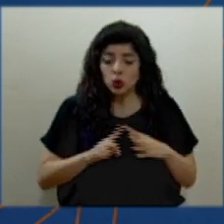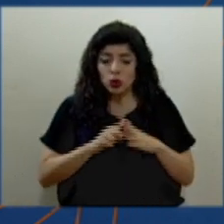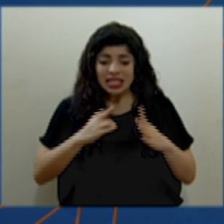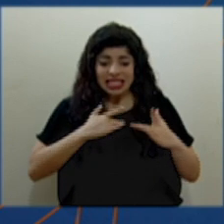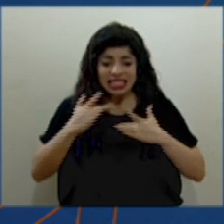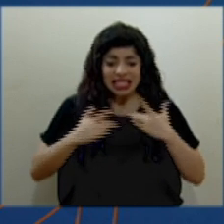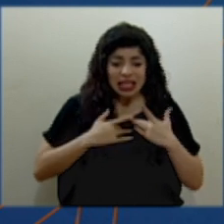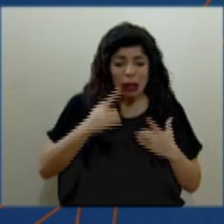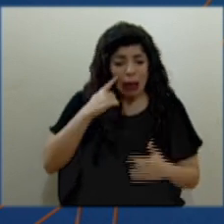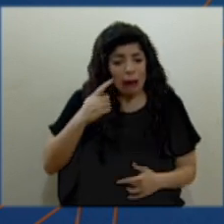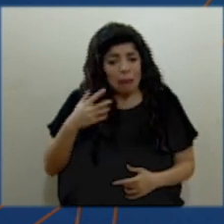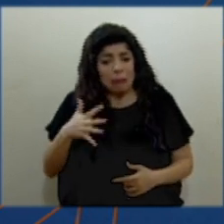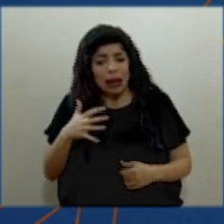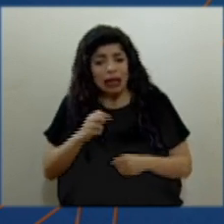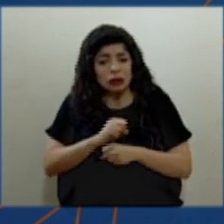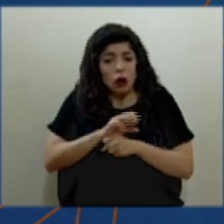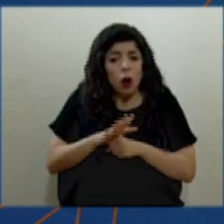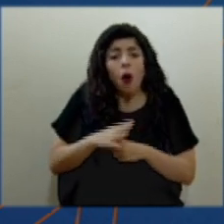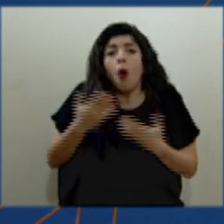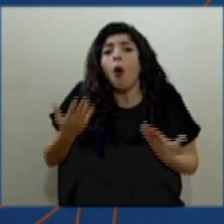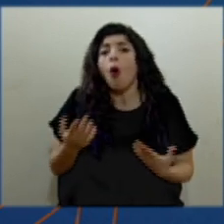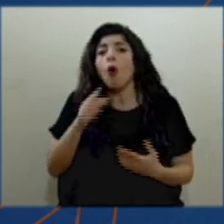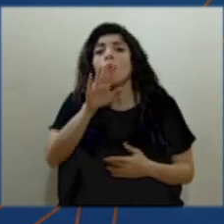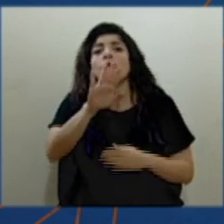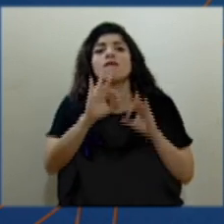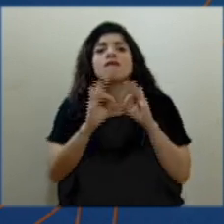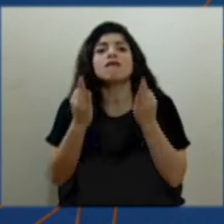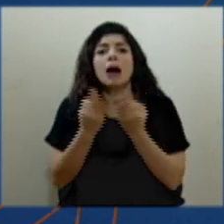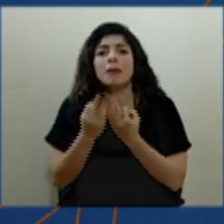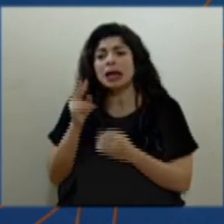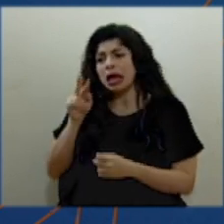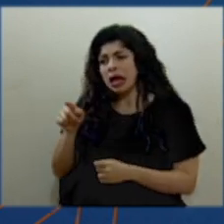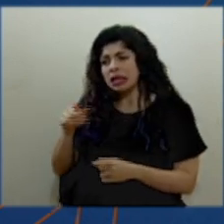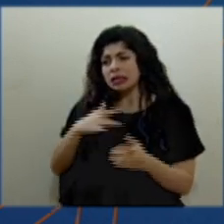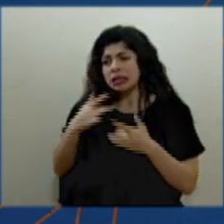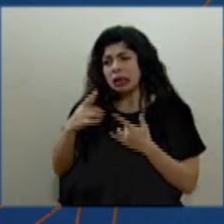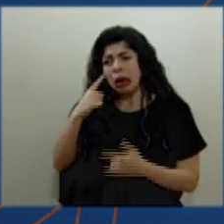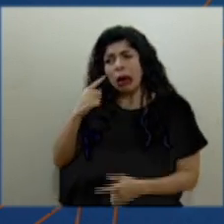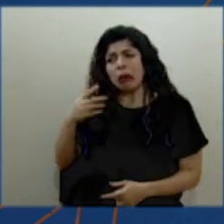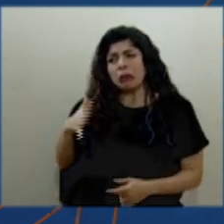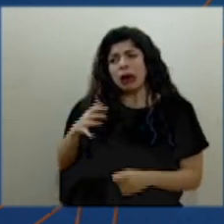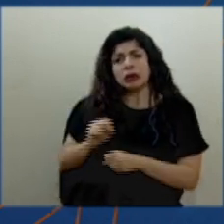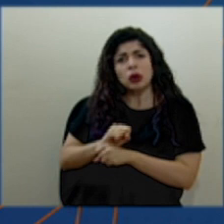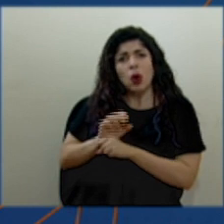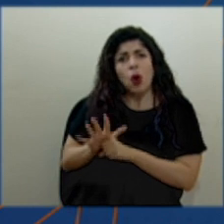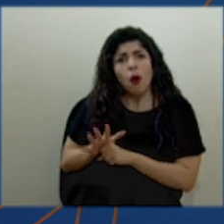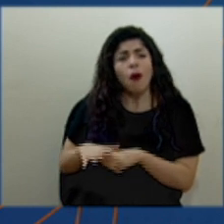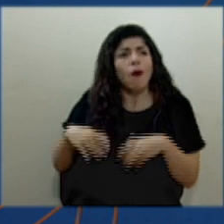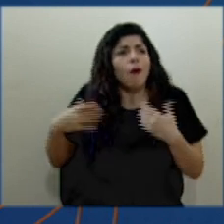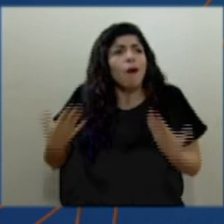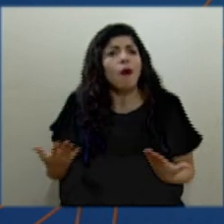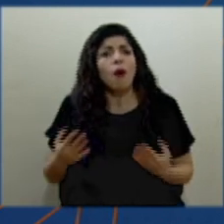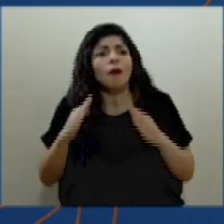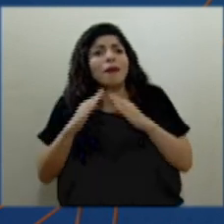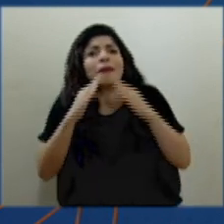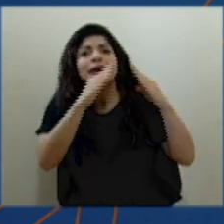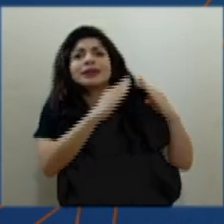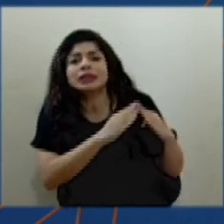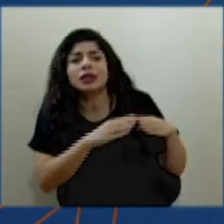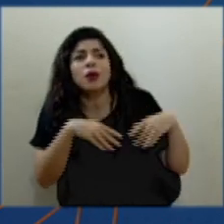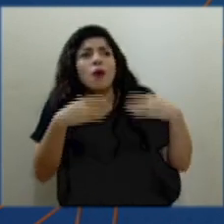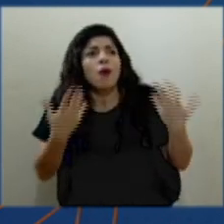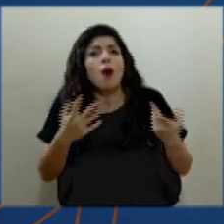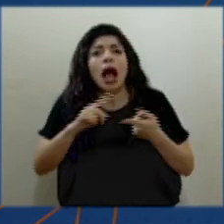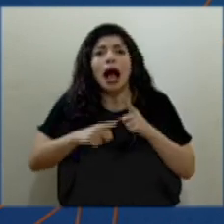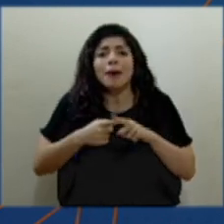síntomas sugestivos de COVID o algún familiar de nosotros presenta síntomas sugestivos de COVID o algún vecino, algún